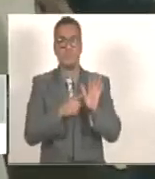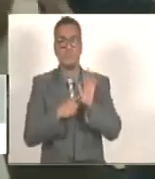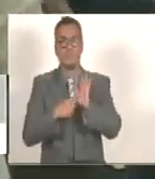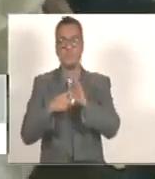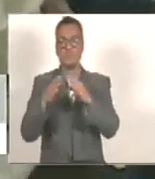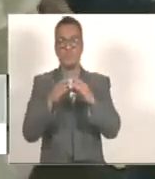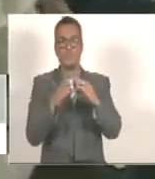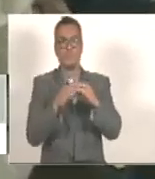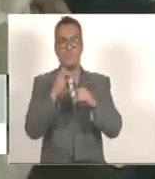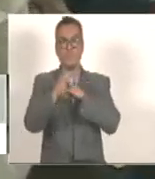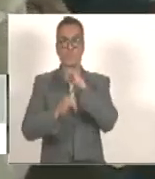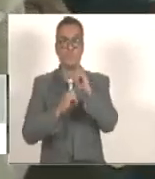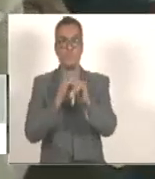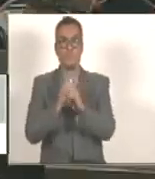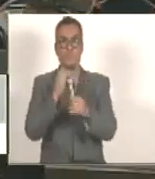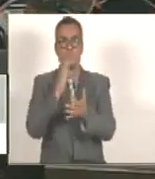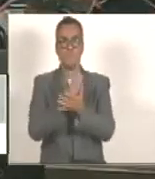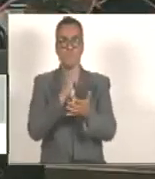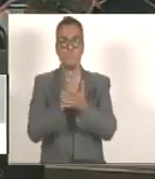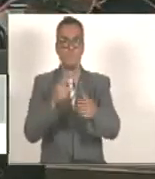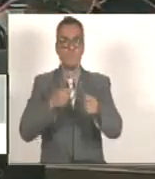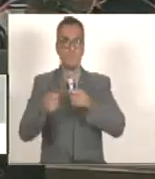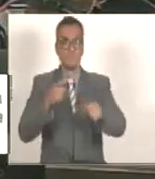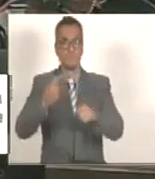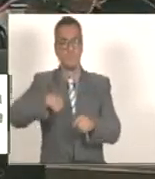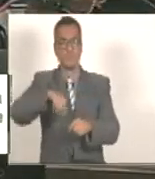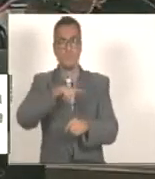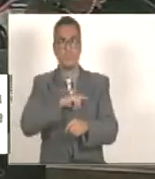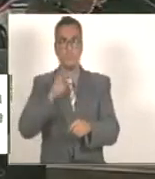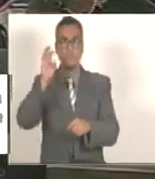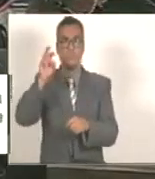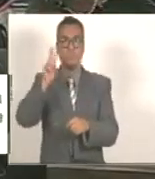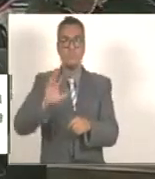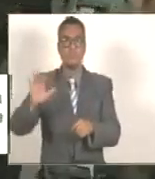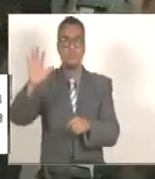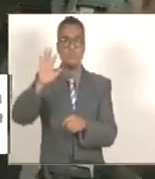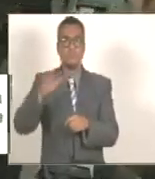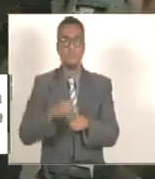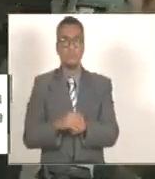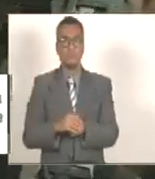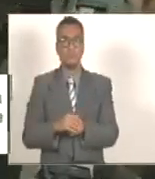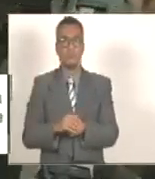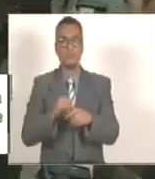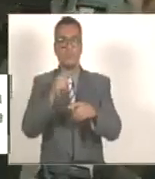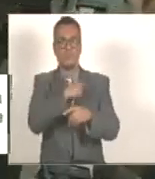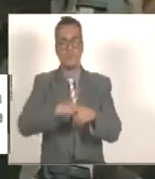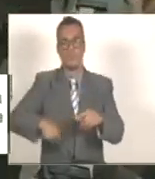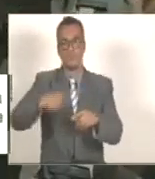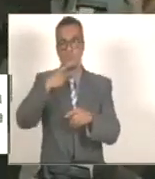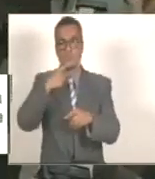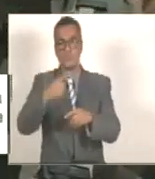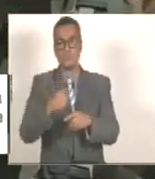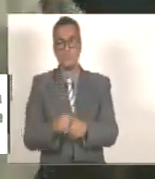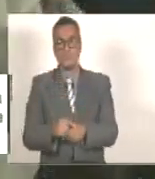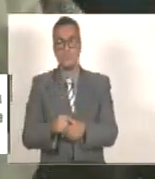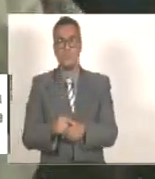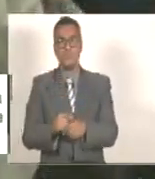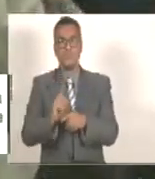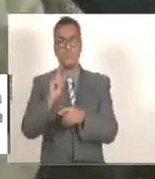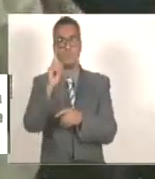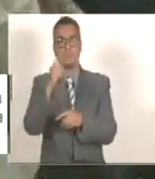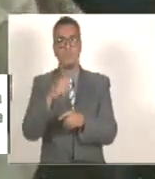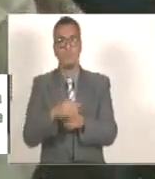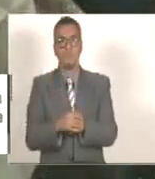Internacional, esa que siempre anda generando acción contra nuestra patria, y señalando al presidente de la República, aquí está una